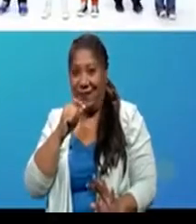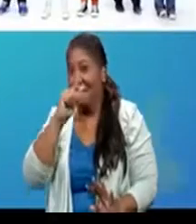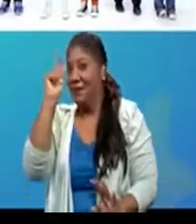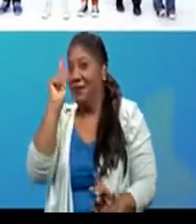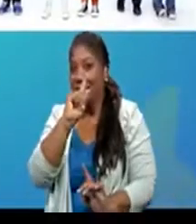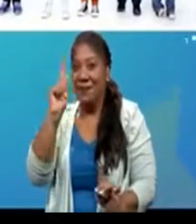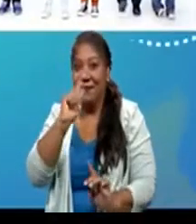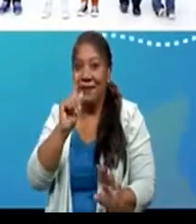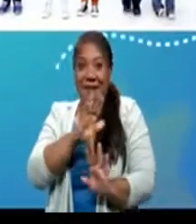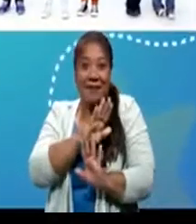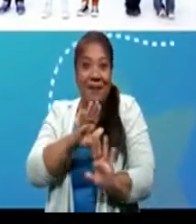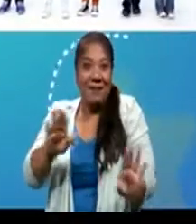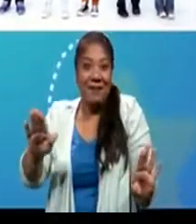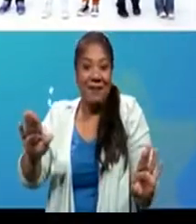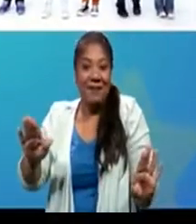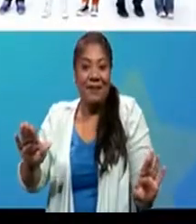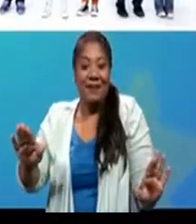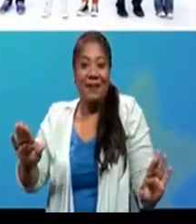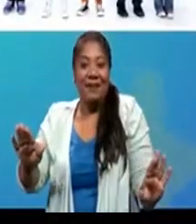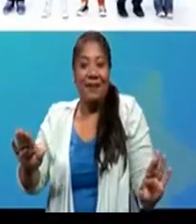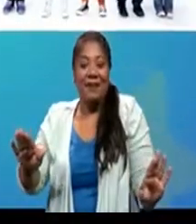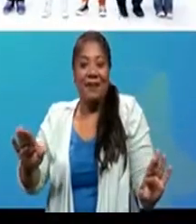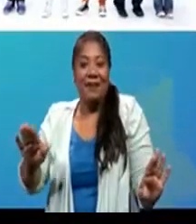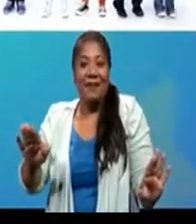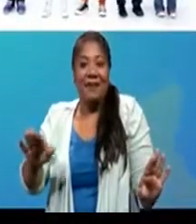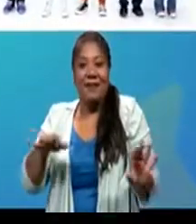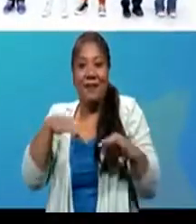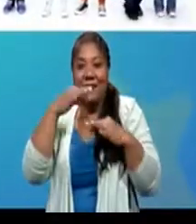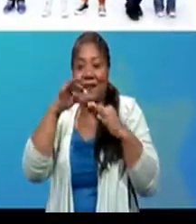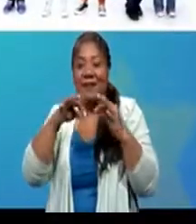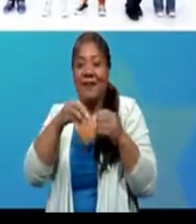no la jales más. La vamos a